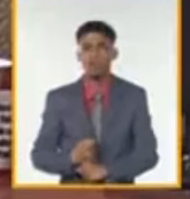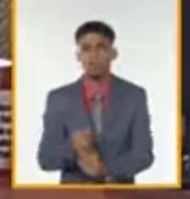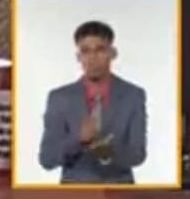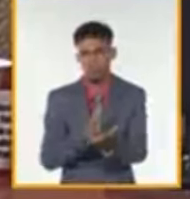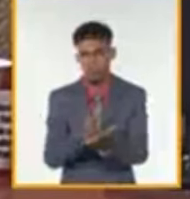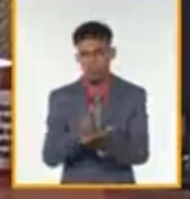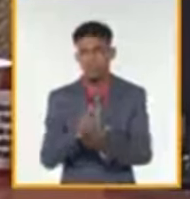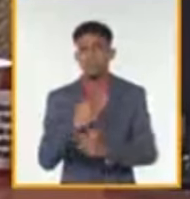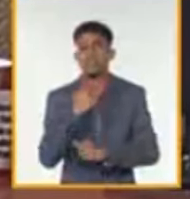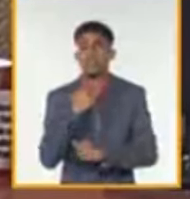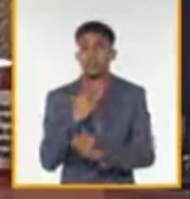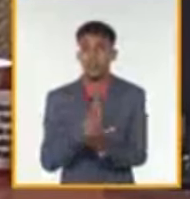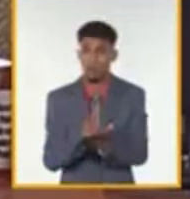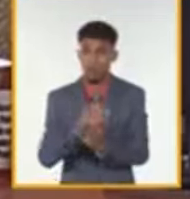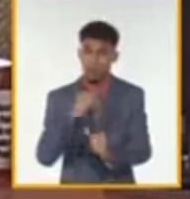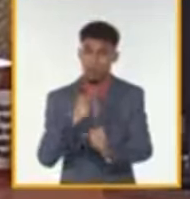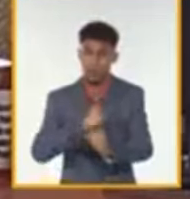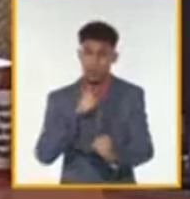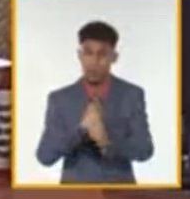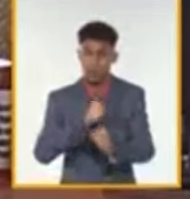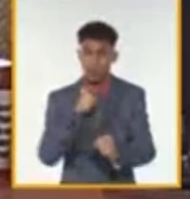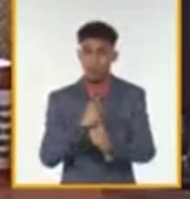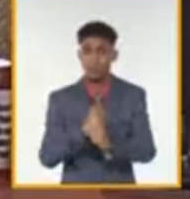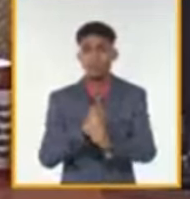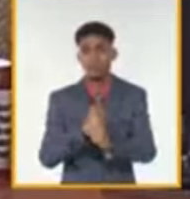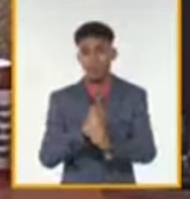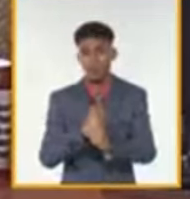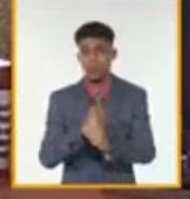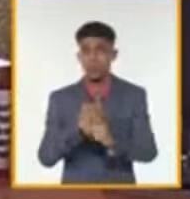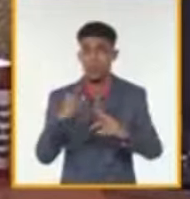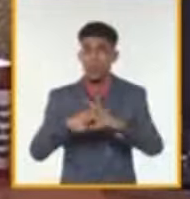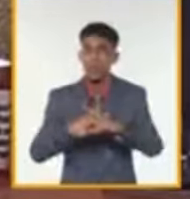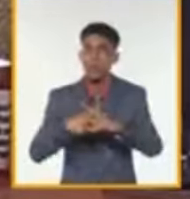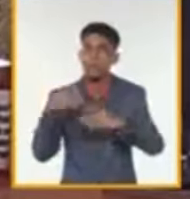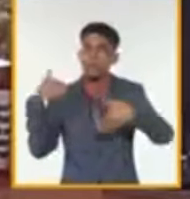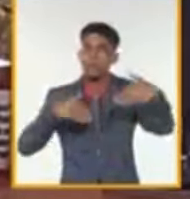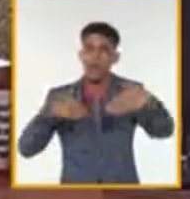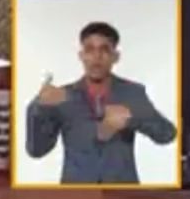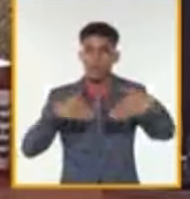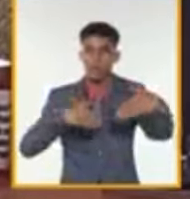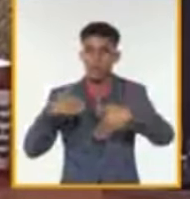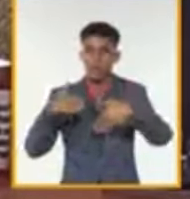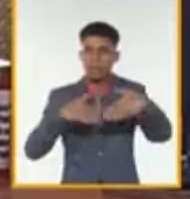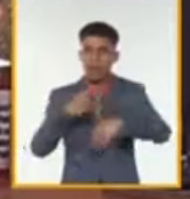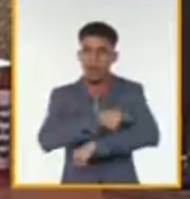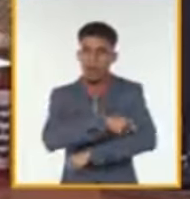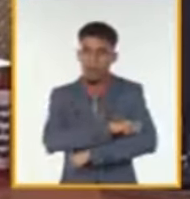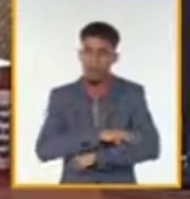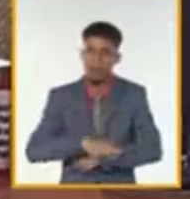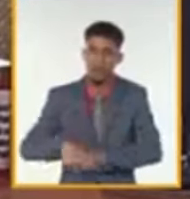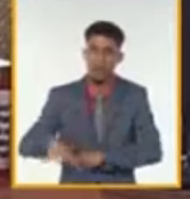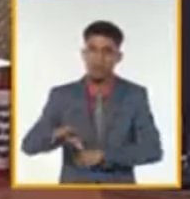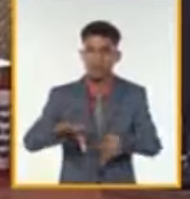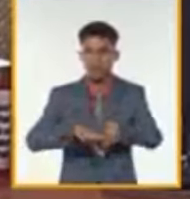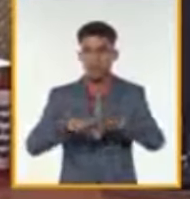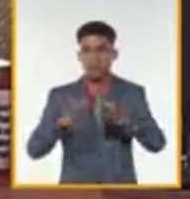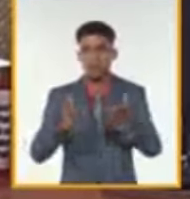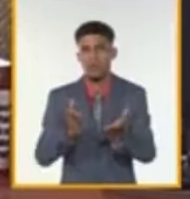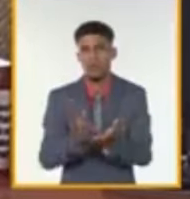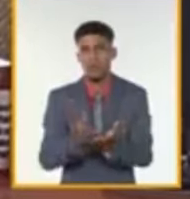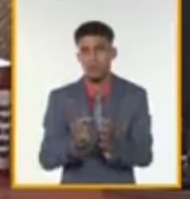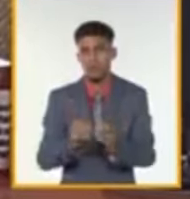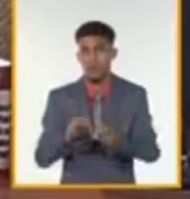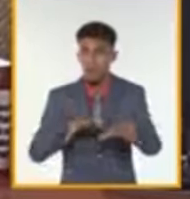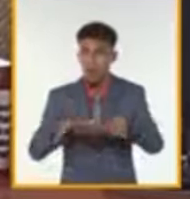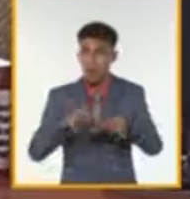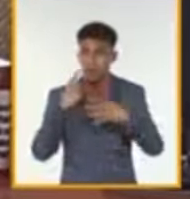ganas de eh de participar de lograr la participación Popular en todo ese gran eh momento